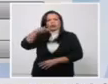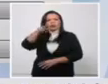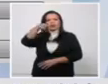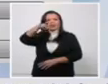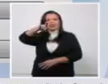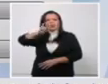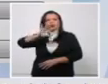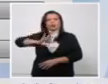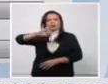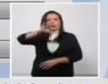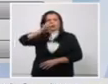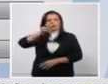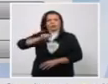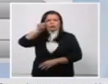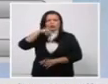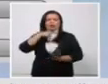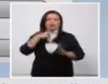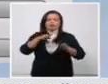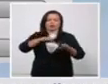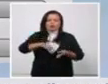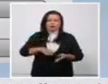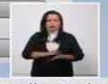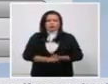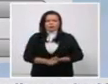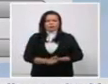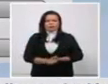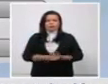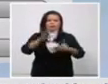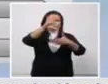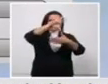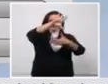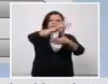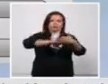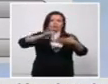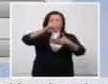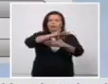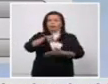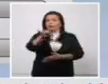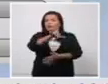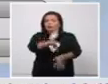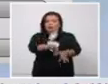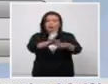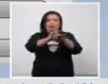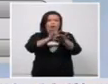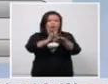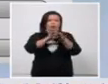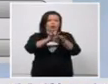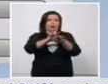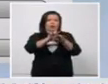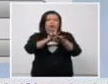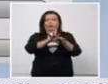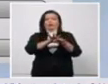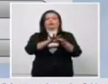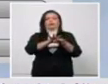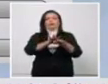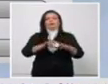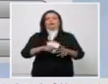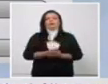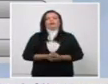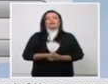2,19%. La región de las Américas, epicentro de la pandemia desde hace varios meses, aportando